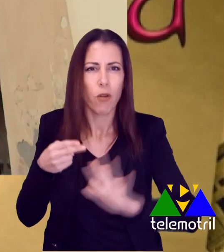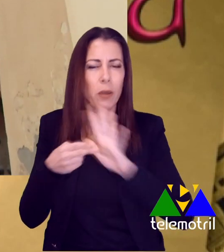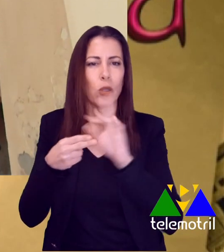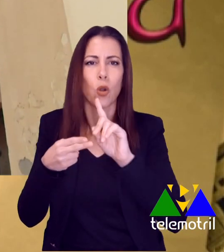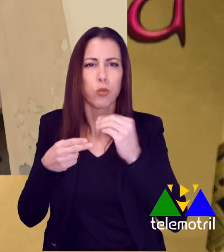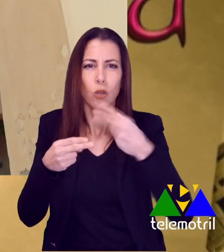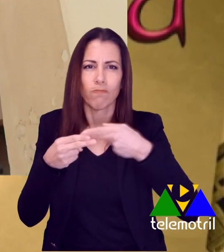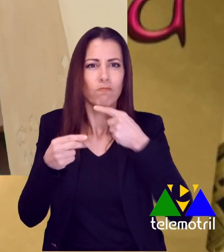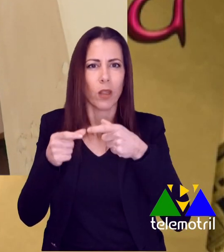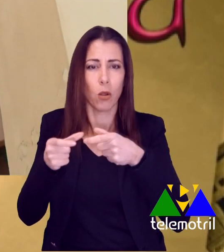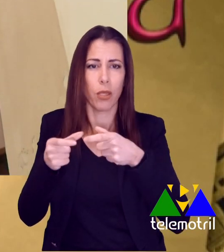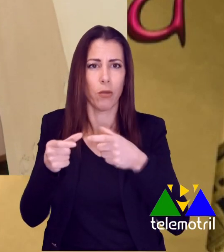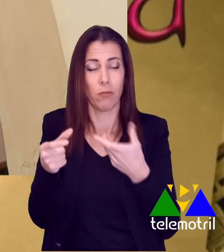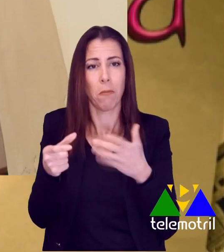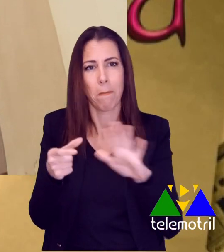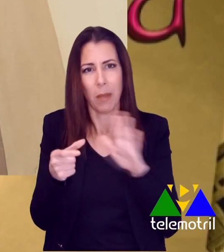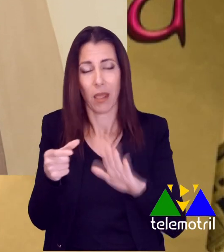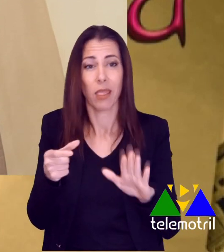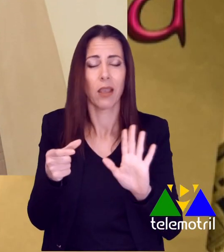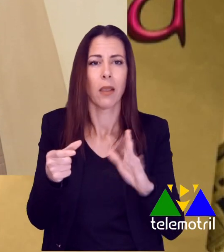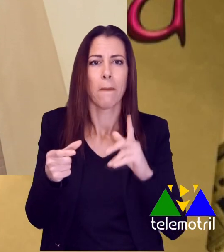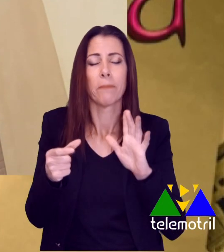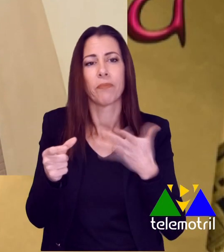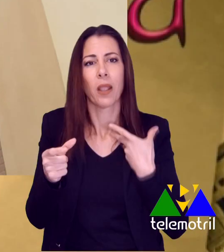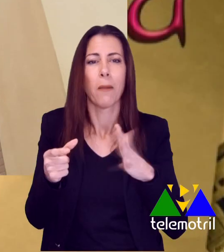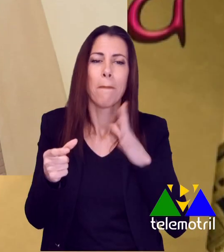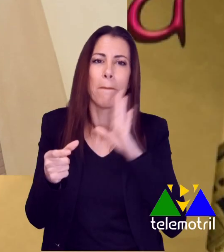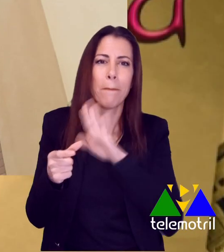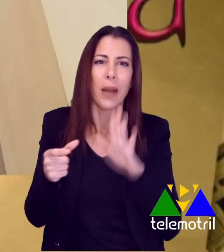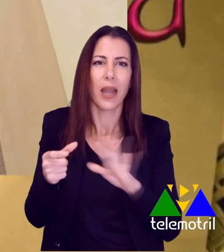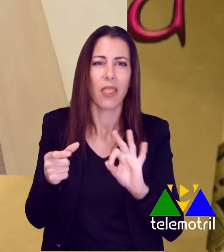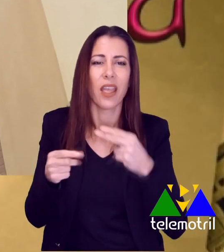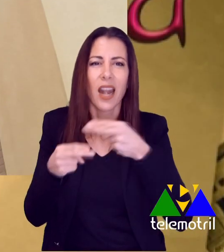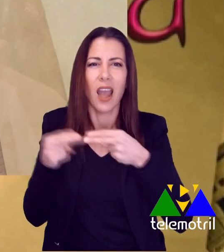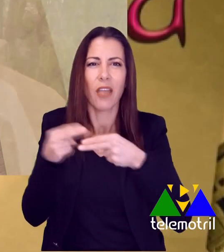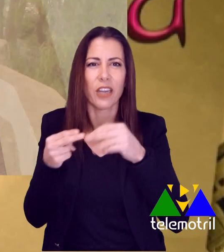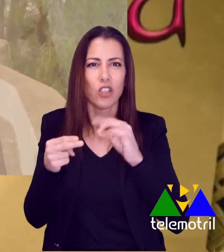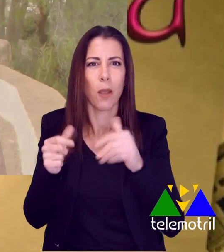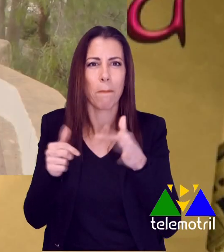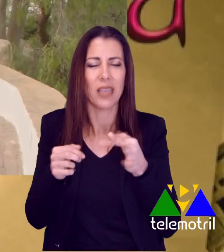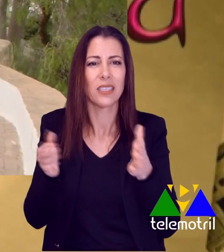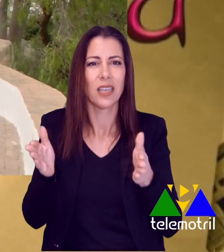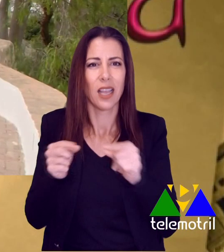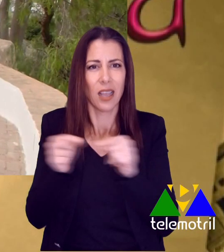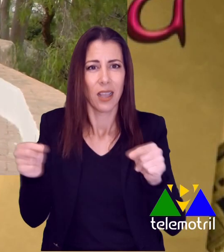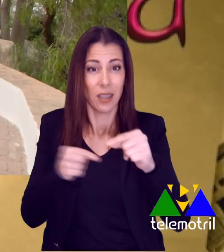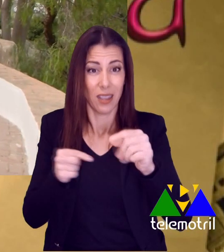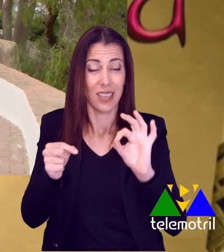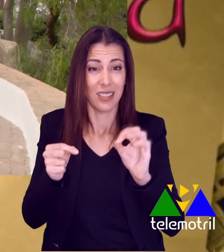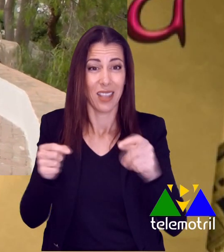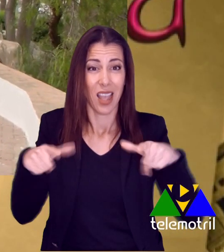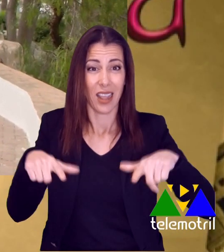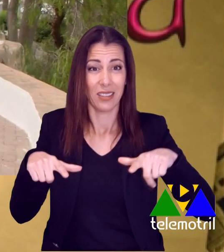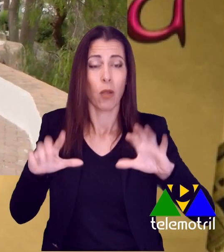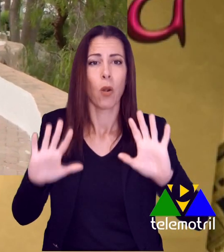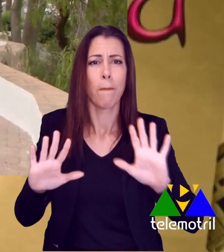enfoscado de imitación, ¿no? Como se ve, parece que es con ladrillo y rectángulos. En realidad lo